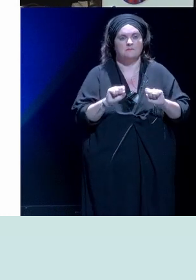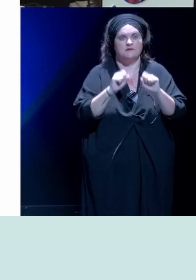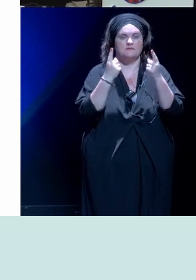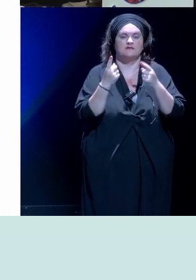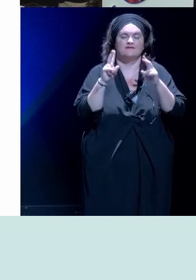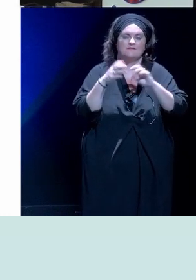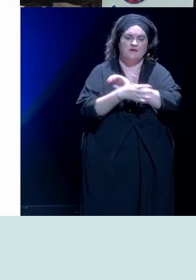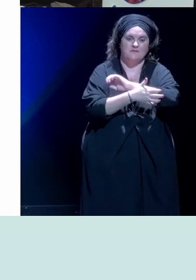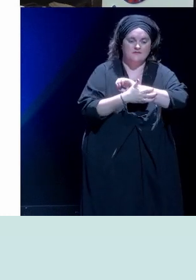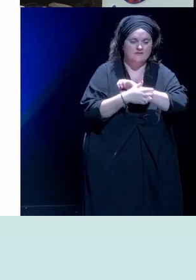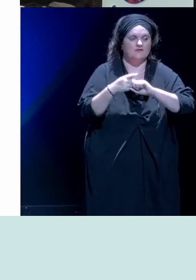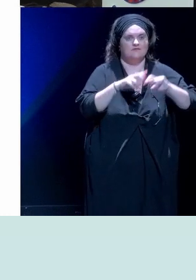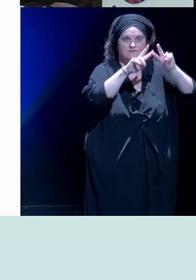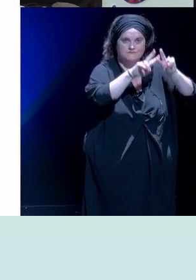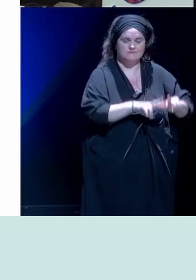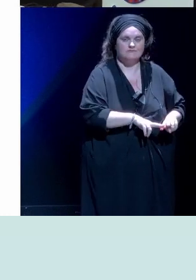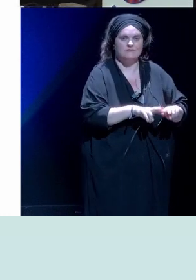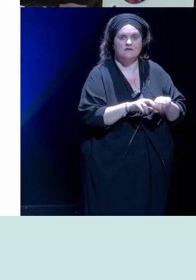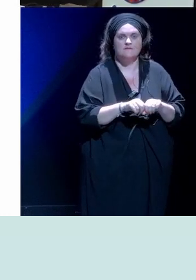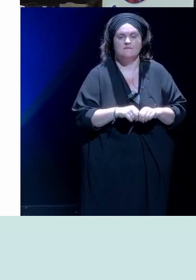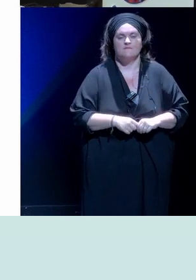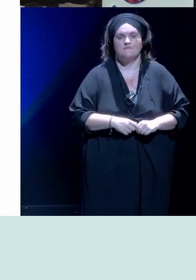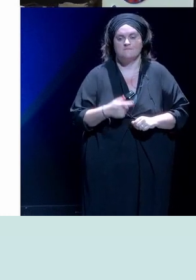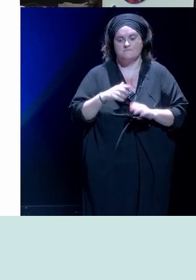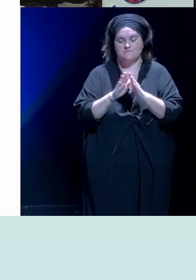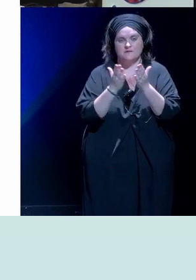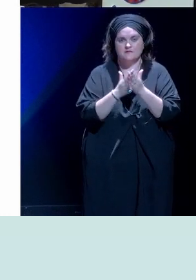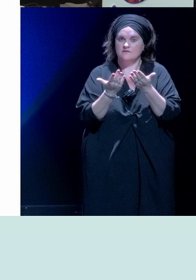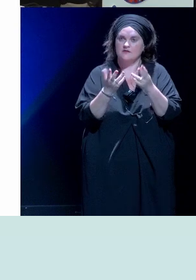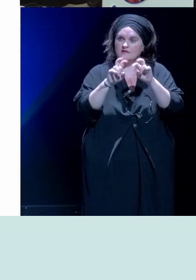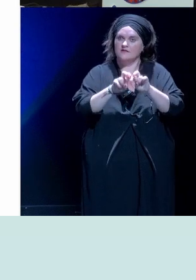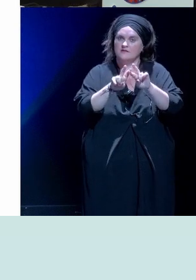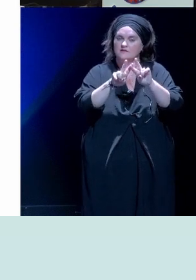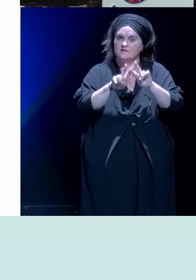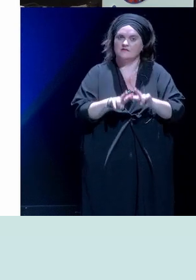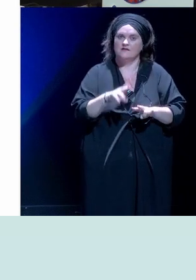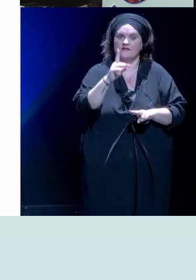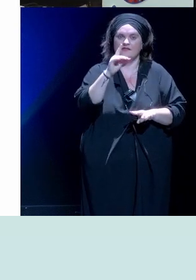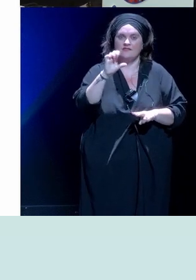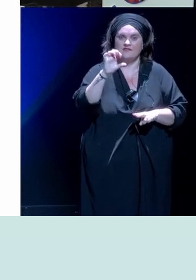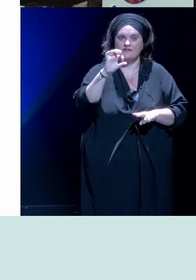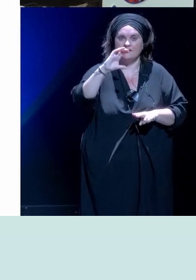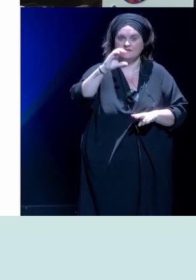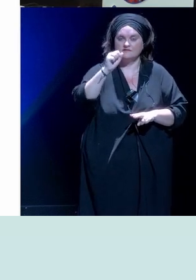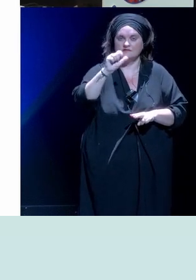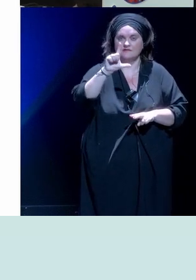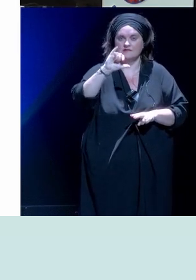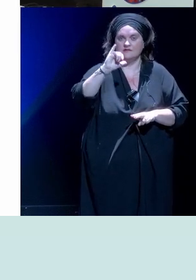la pobreza. Bien, en mi libro analizo el proceso de descalificación social.